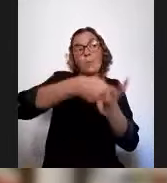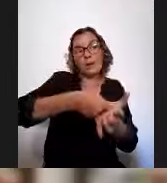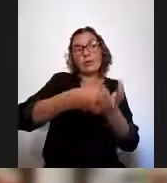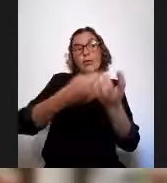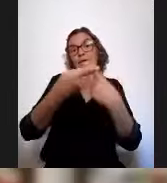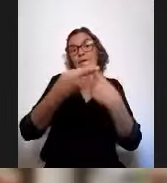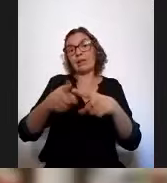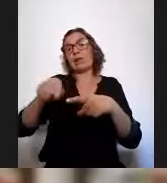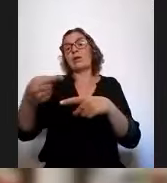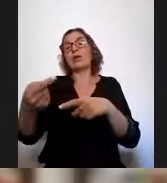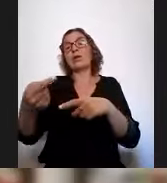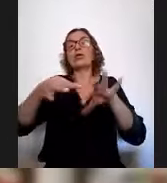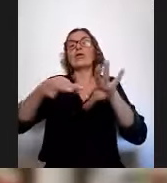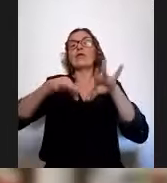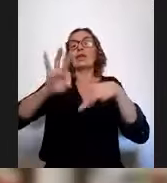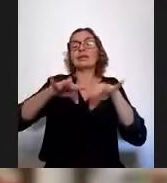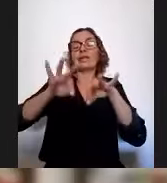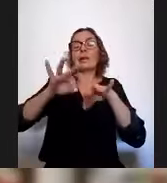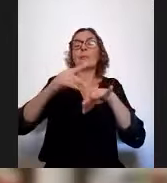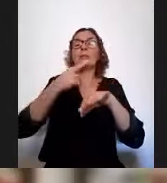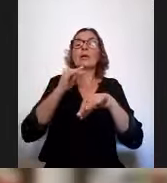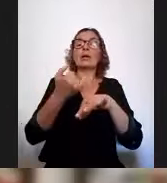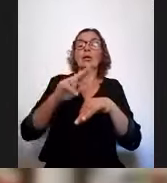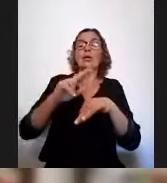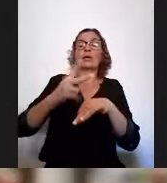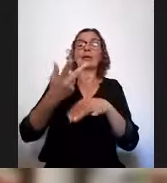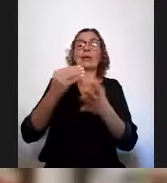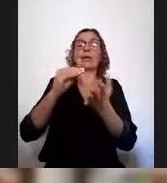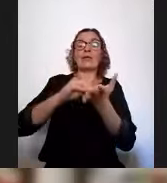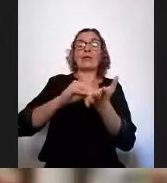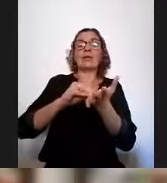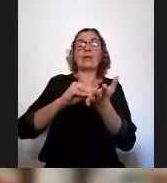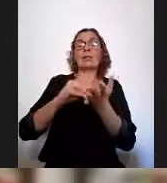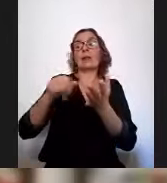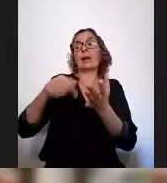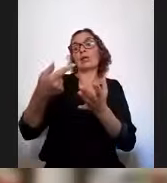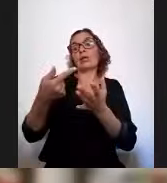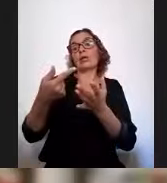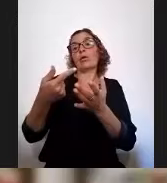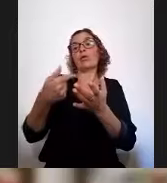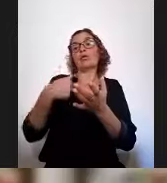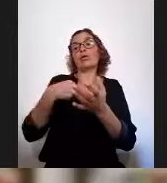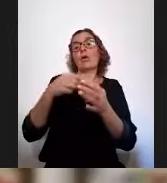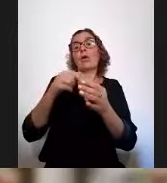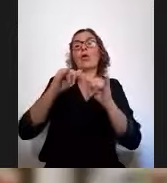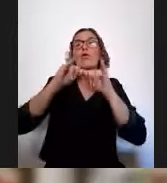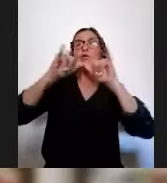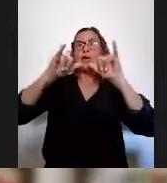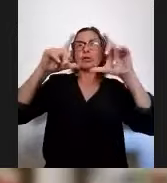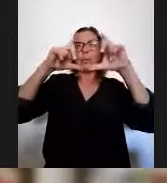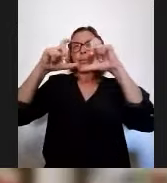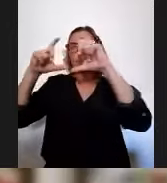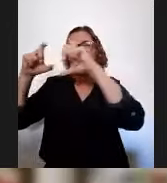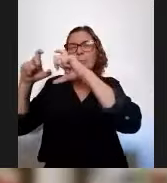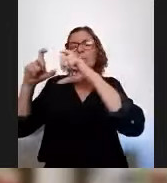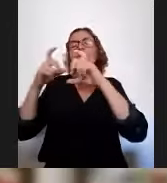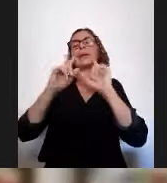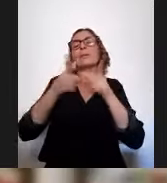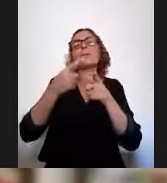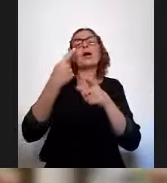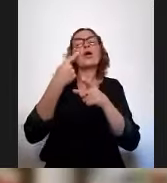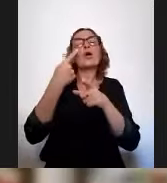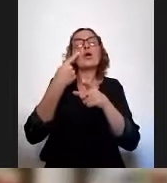Venta por afiliación, es decir, un tercero va a vender el producto. Publicidad, freemium, es decir, los primeros te